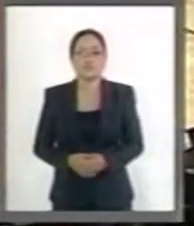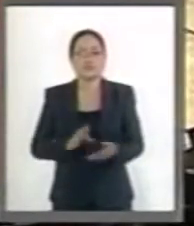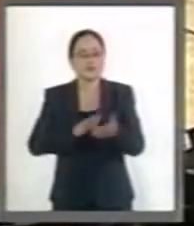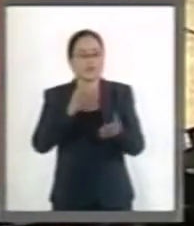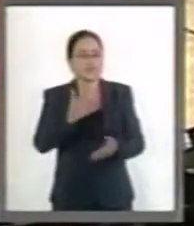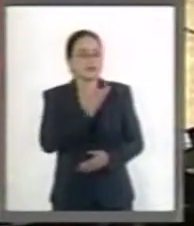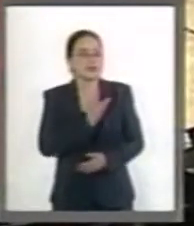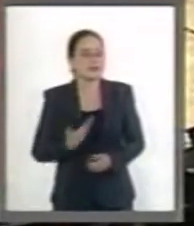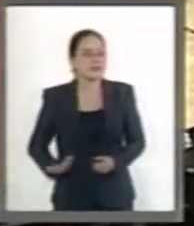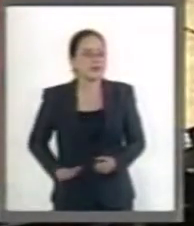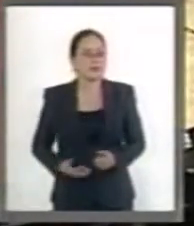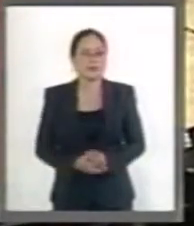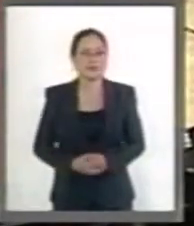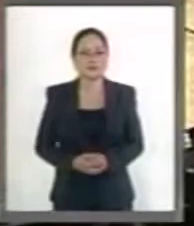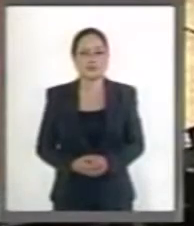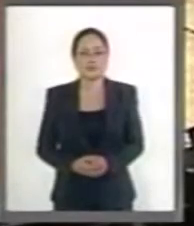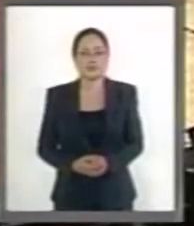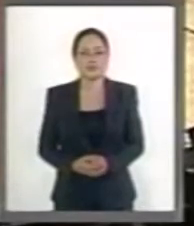Gracias, presidente.